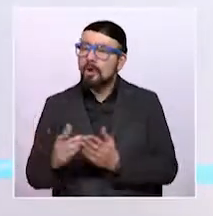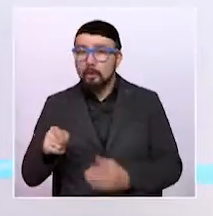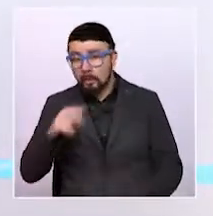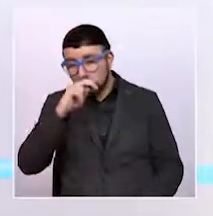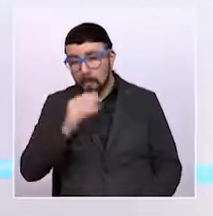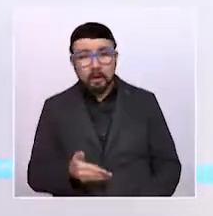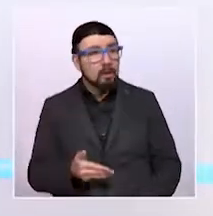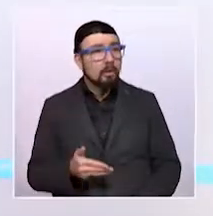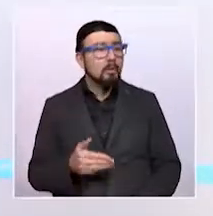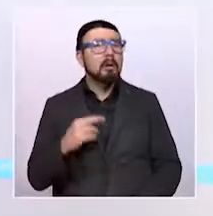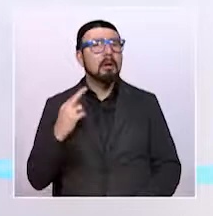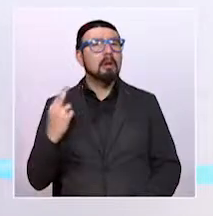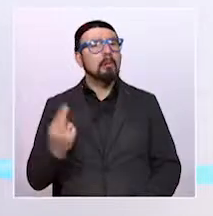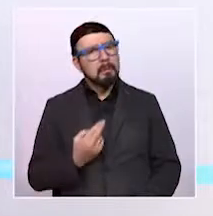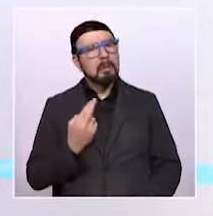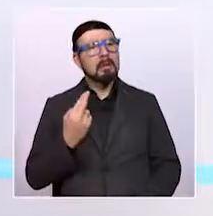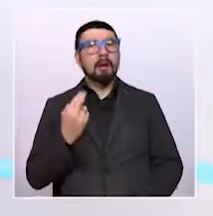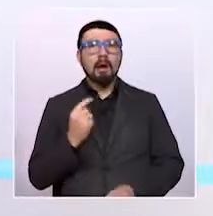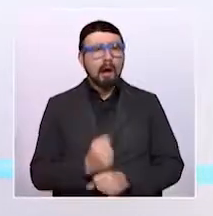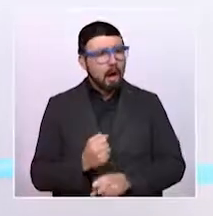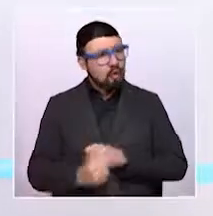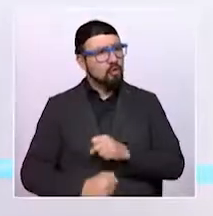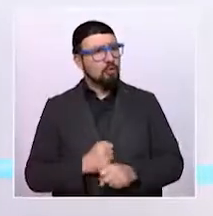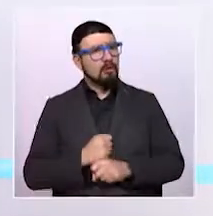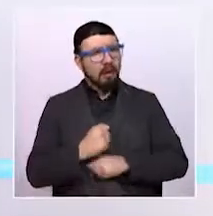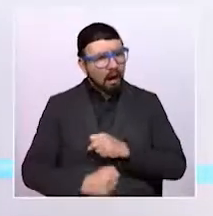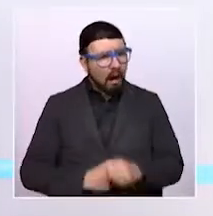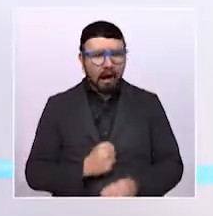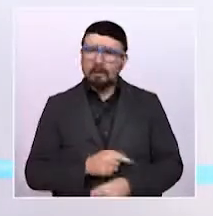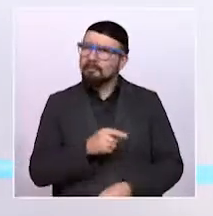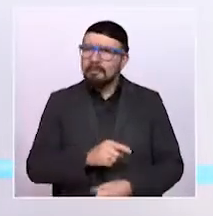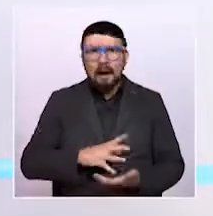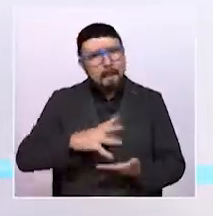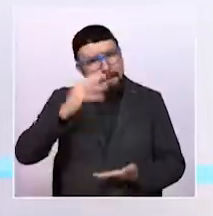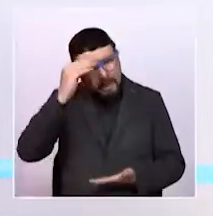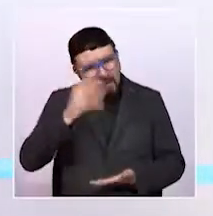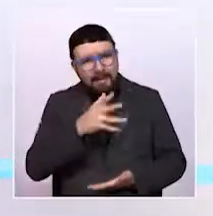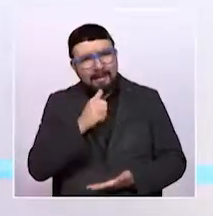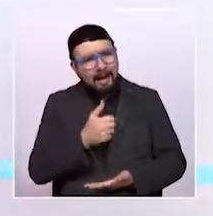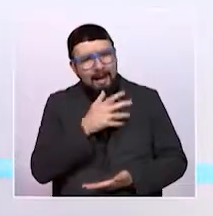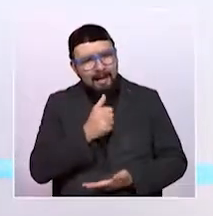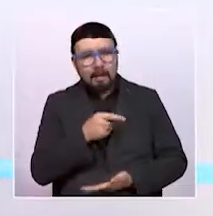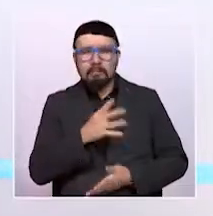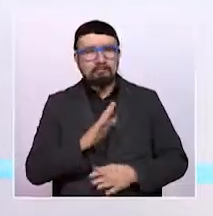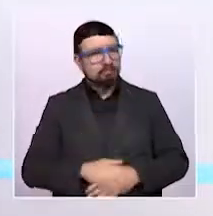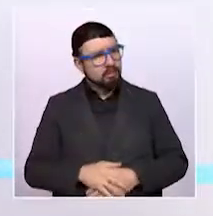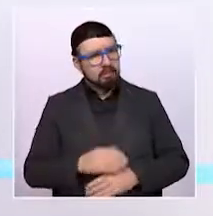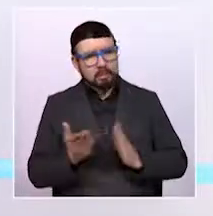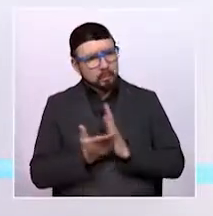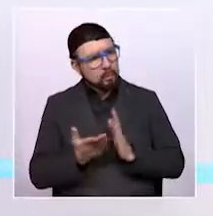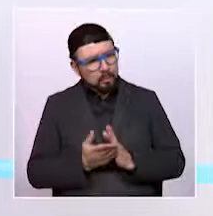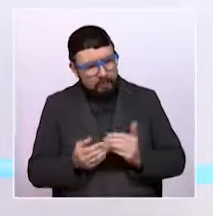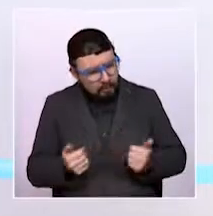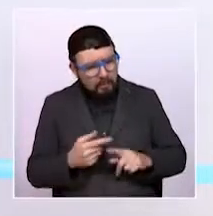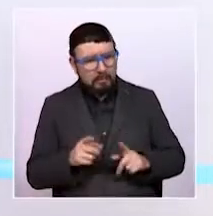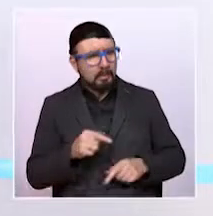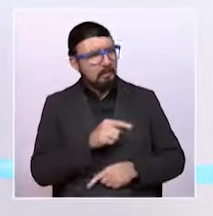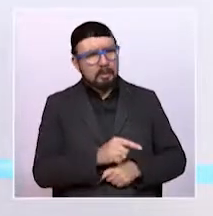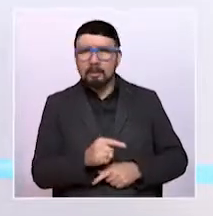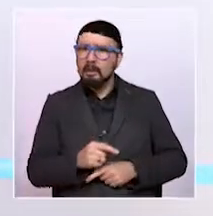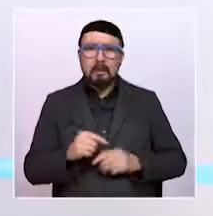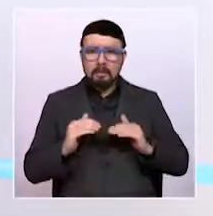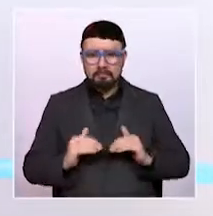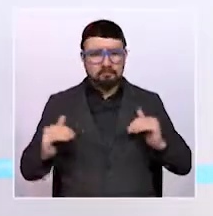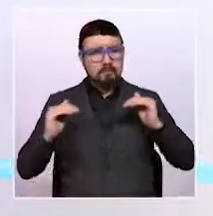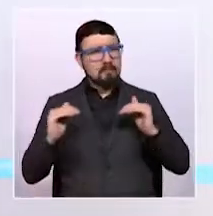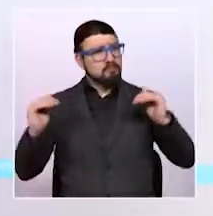le repite y le repite el año no le aprende ciertas materias o un retardo mental severo el hipotiroidismo para